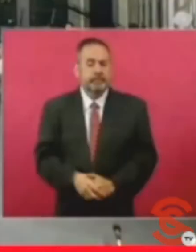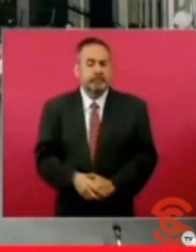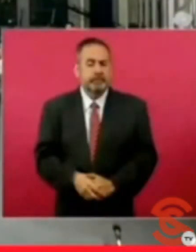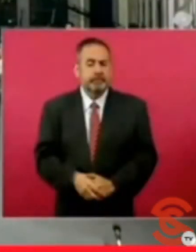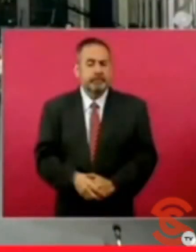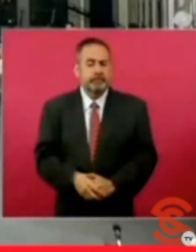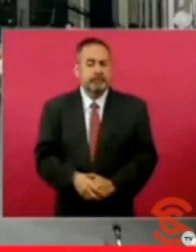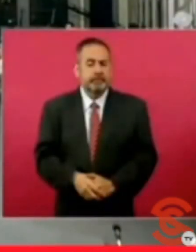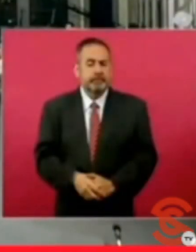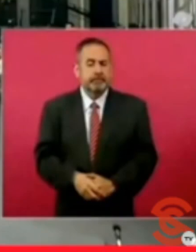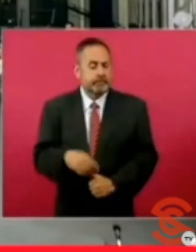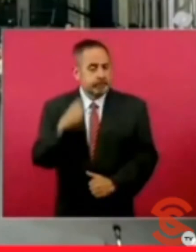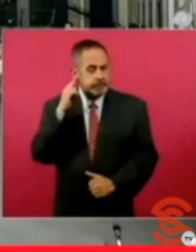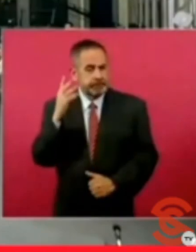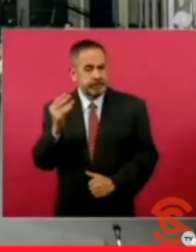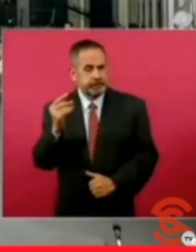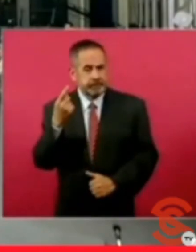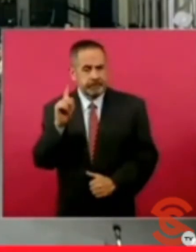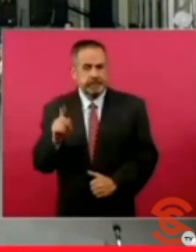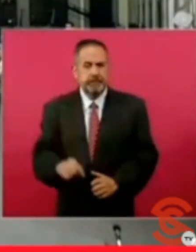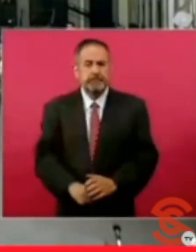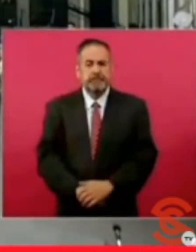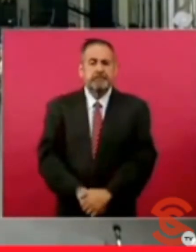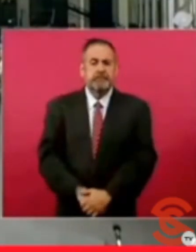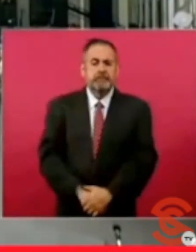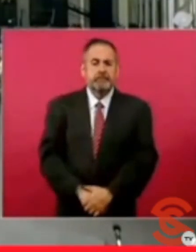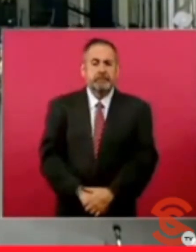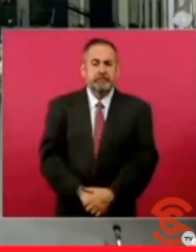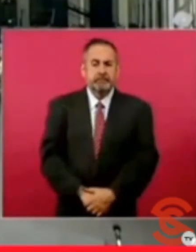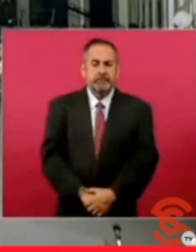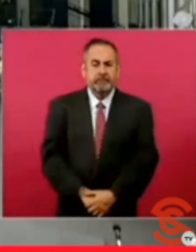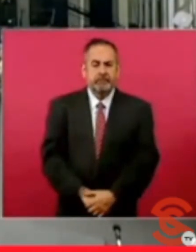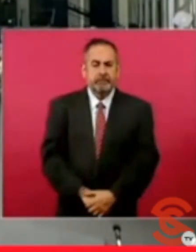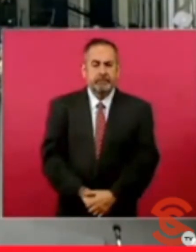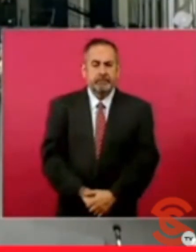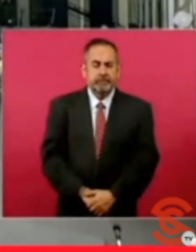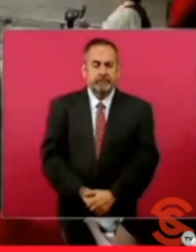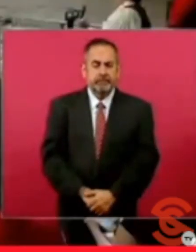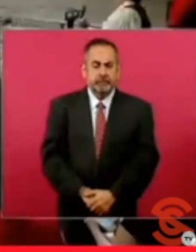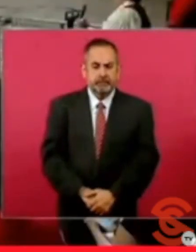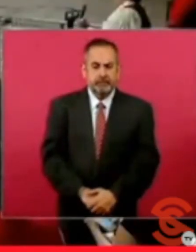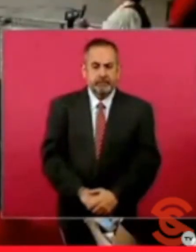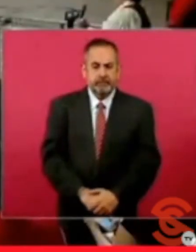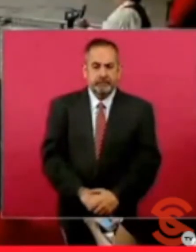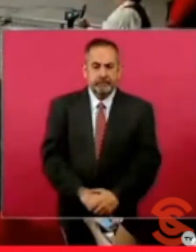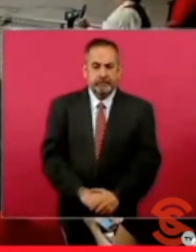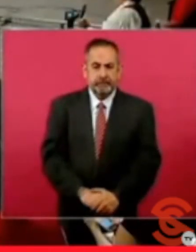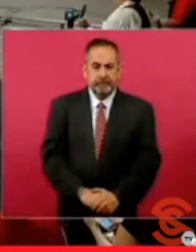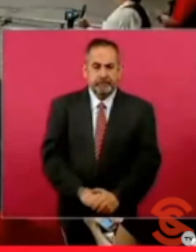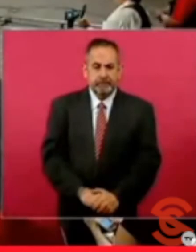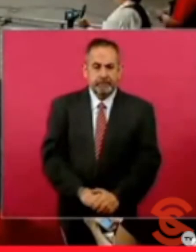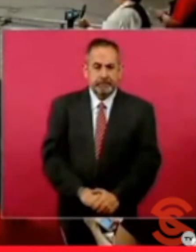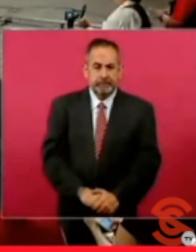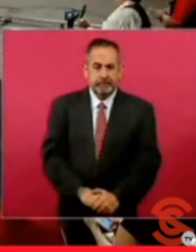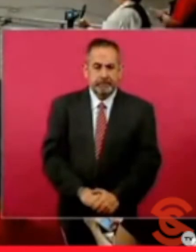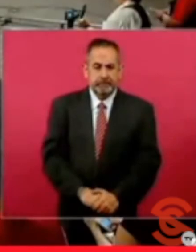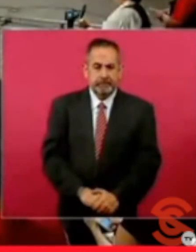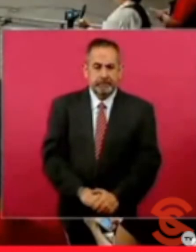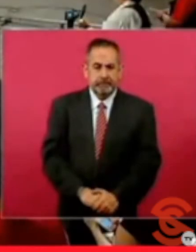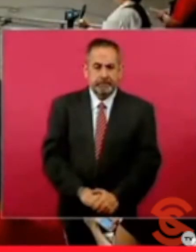Miren nada más. También los ministros respondieron que usted pues